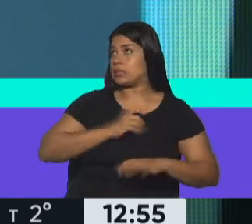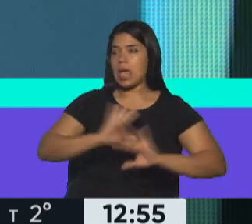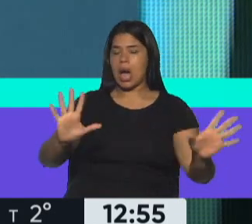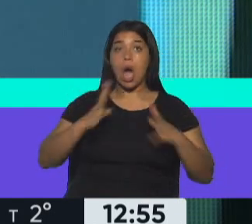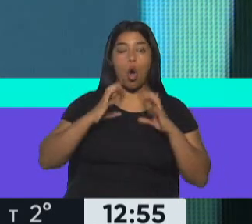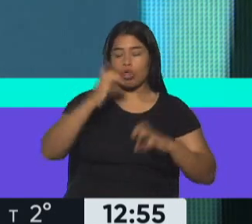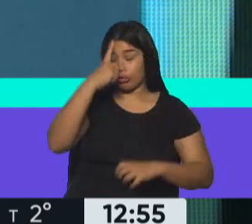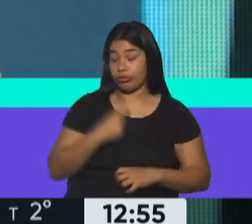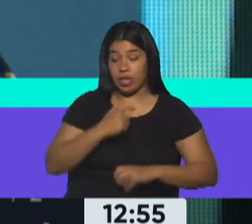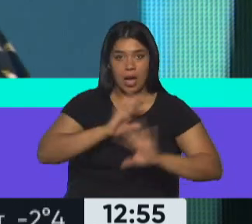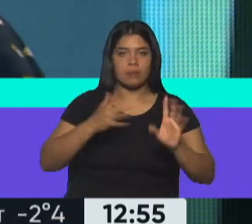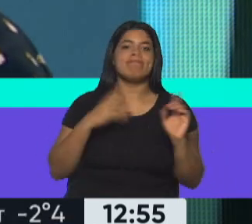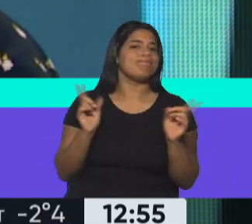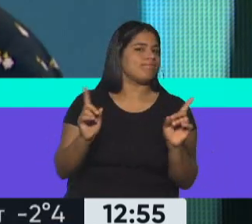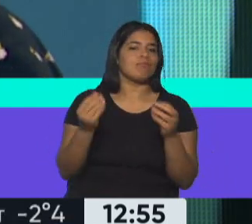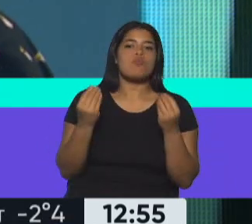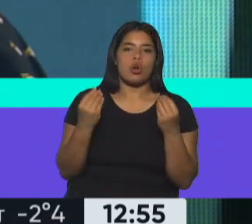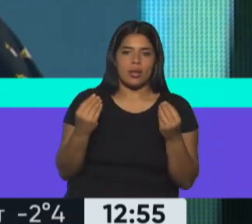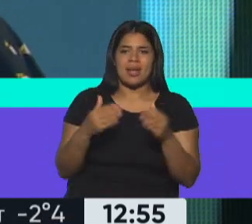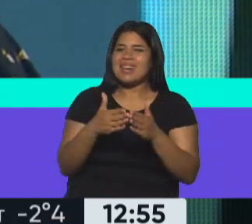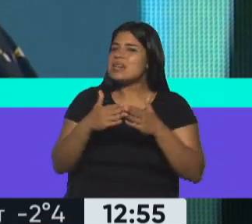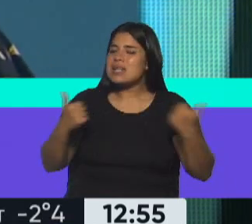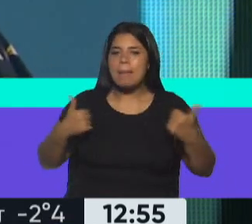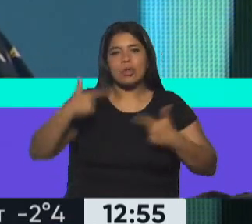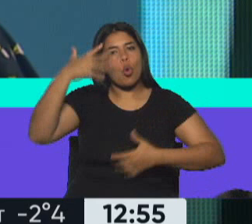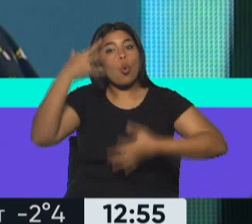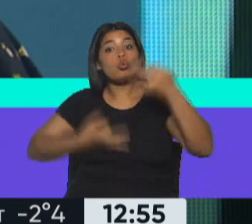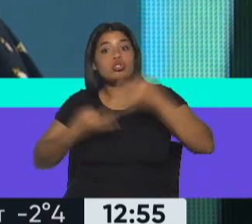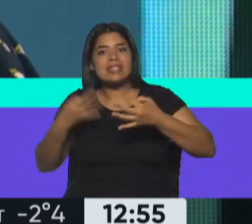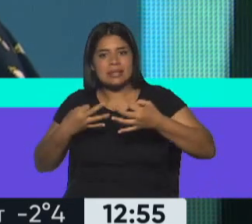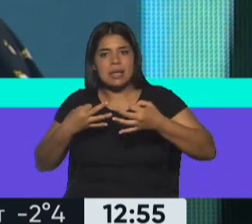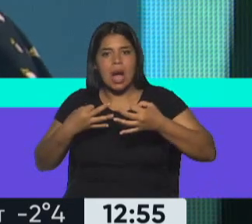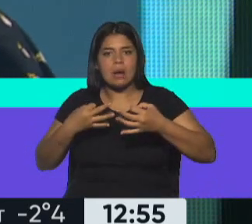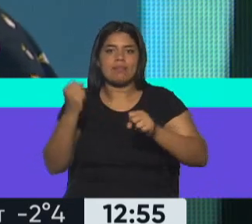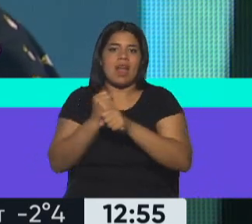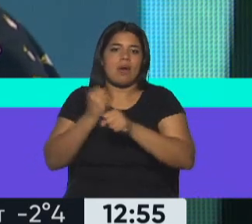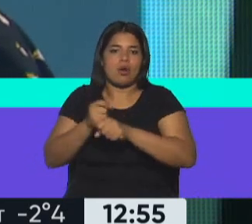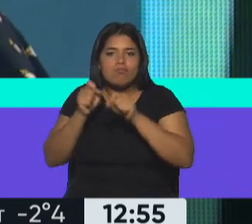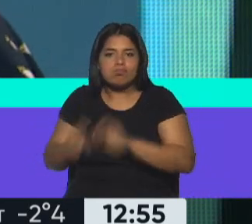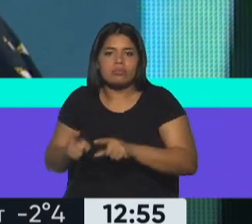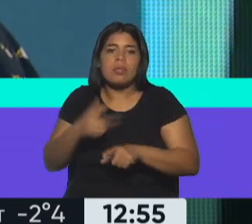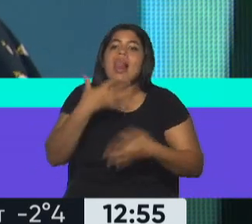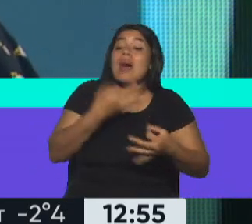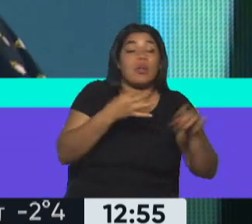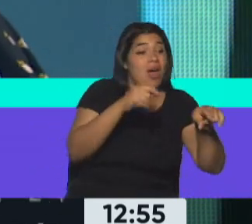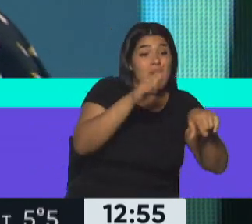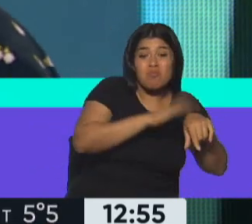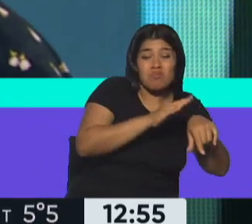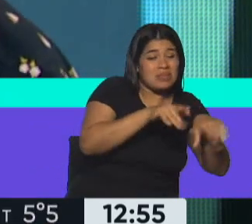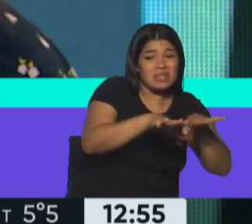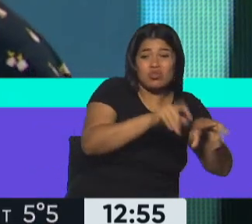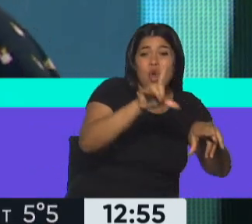pero por qué porque inmediatamente la justicia hizo una buena tarea que en este caso de lucas fue vergonzosa